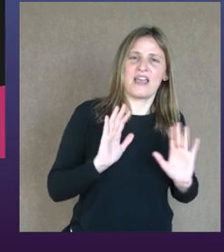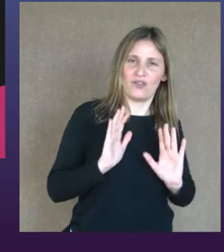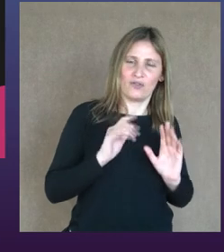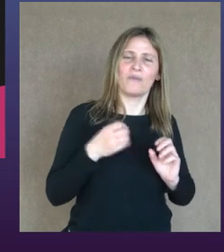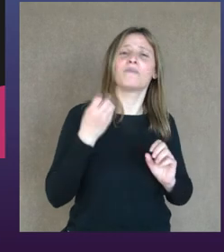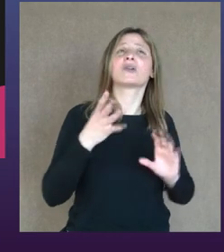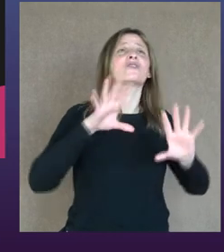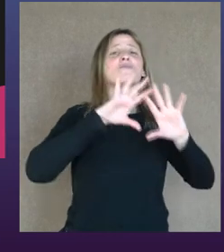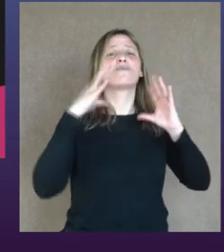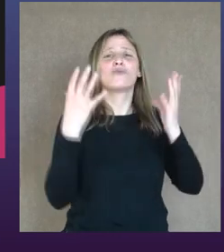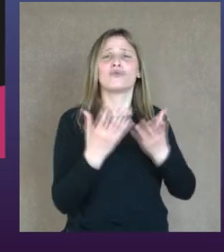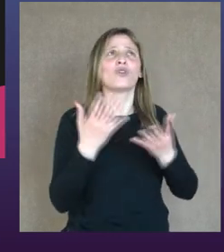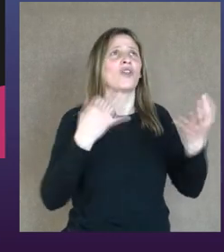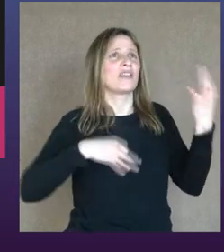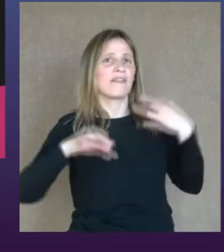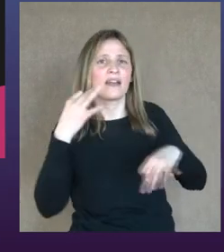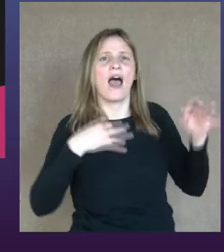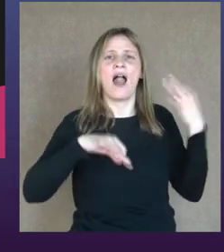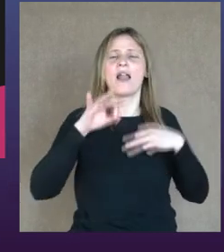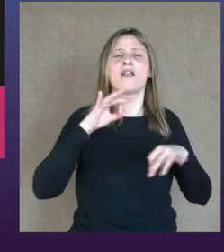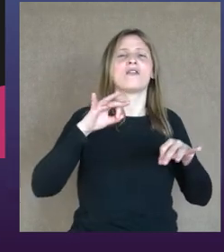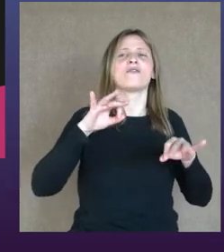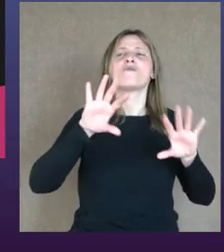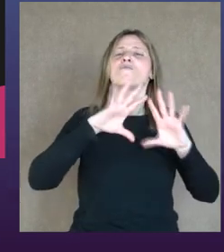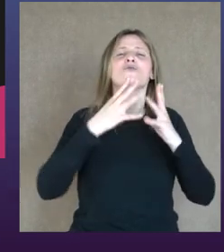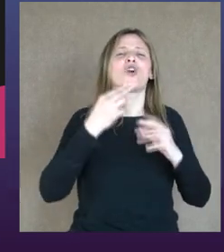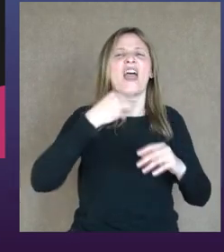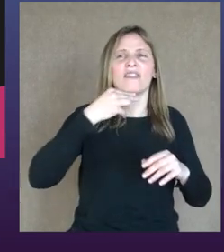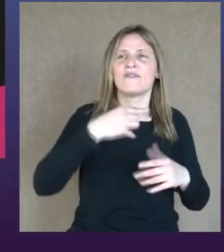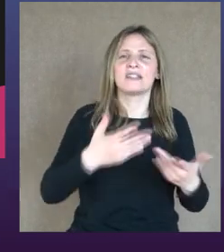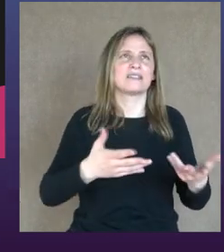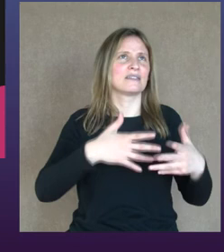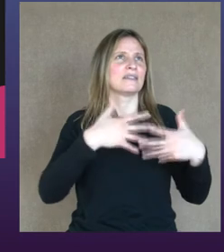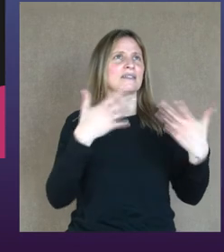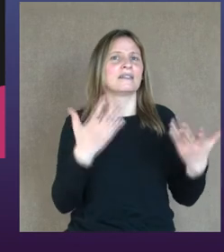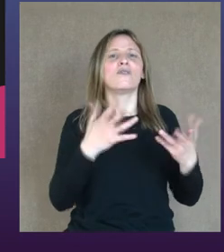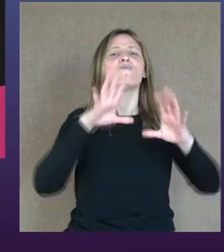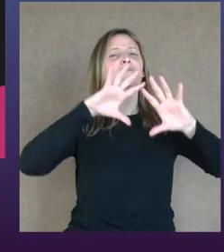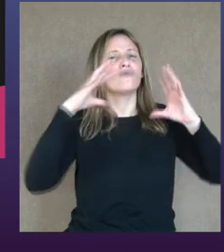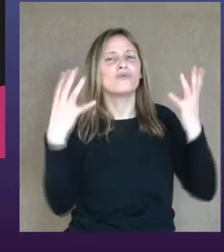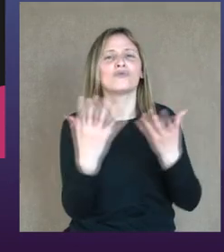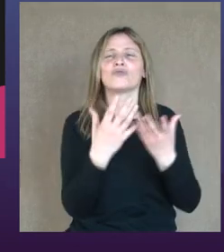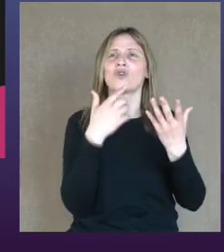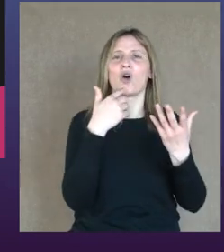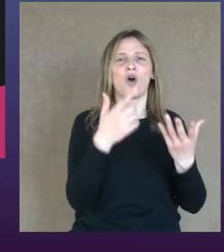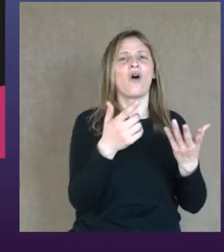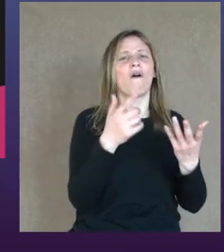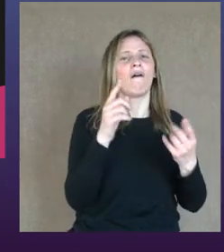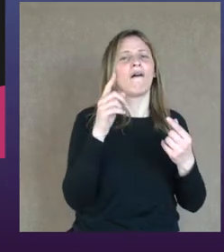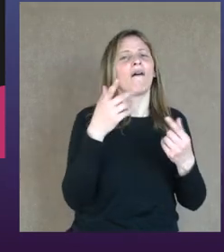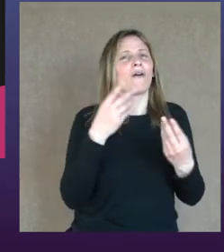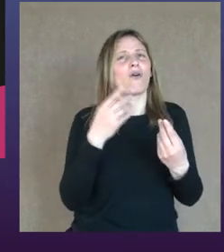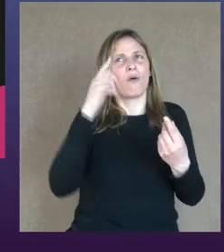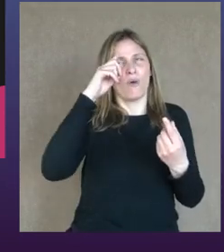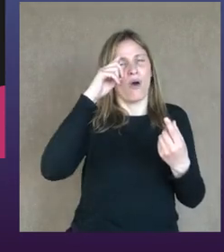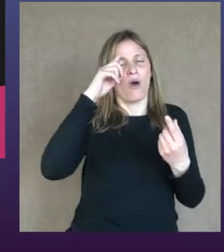es un mundo teatral, porque es un mundo Netflix, porque es un mundo donde hace que la parte del otro lado del